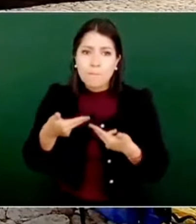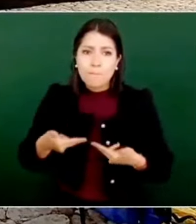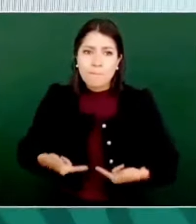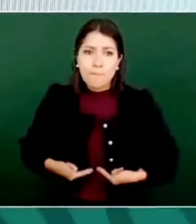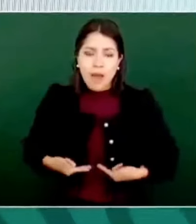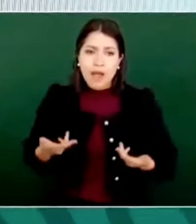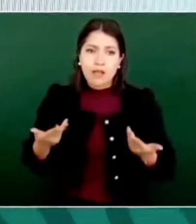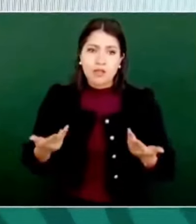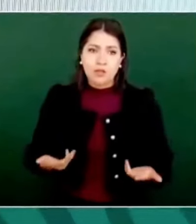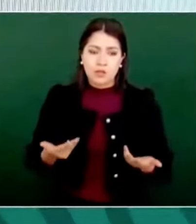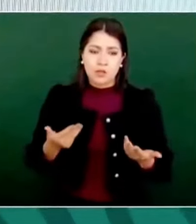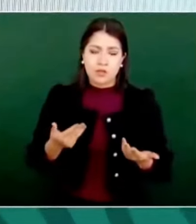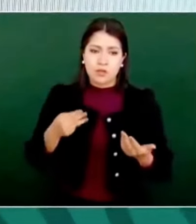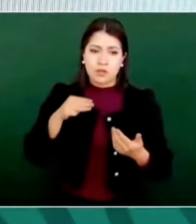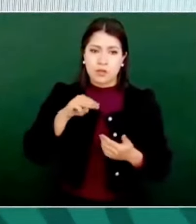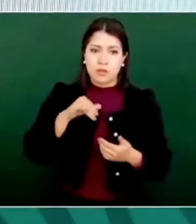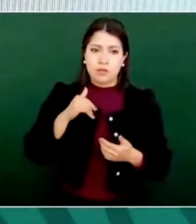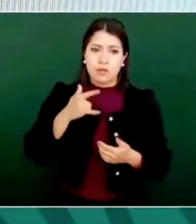Miguel Agustín